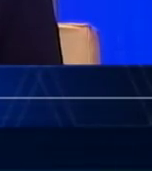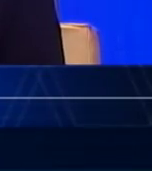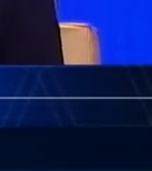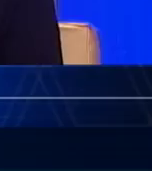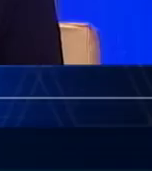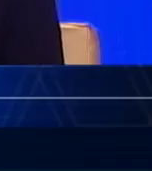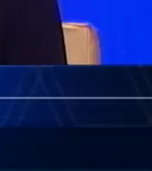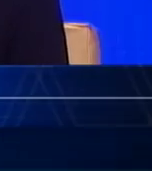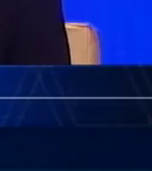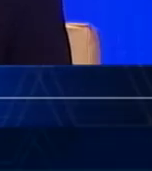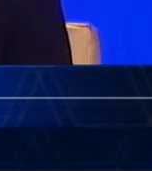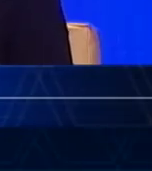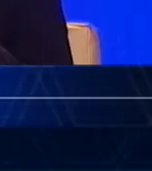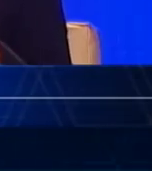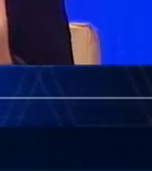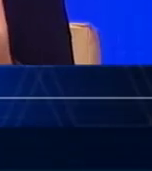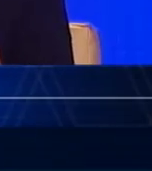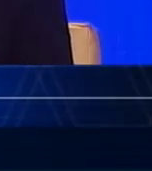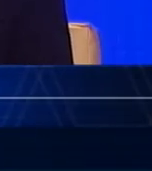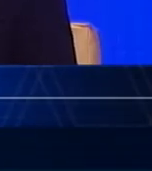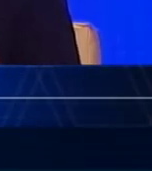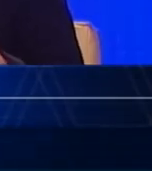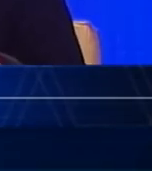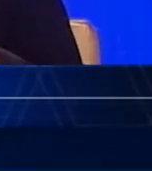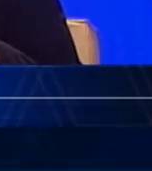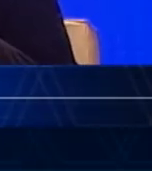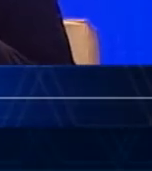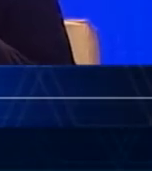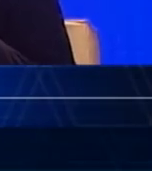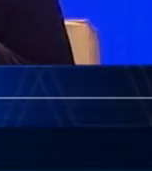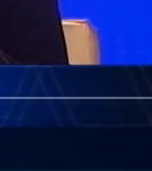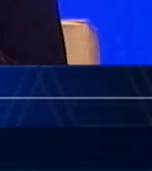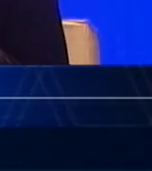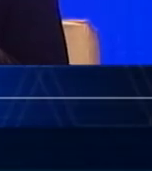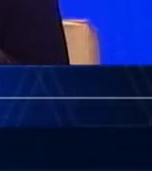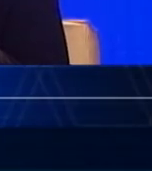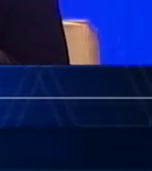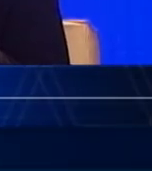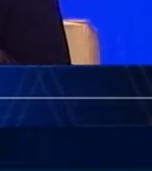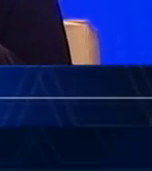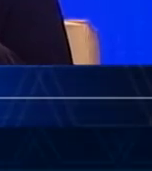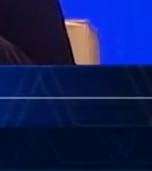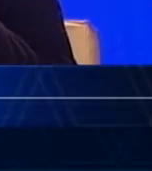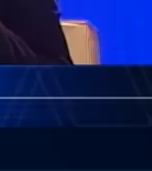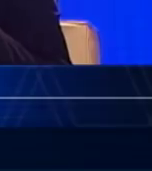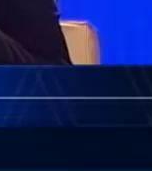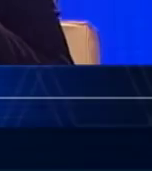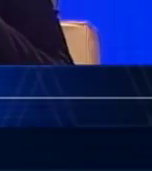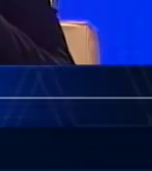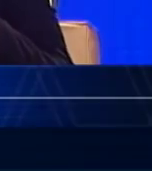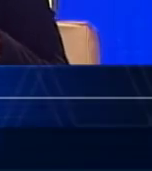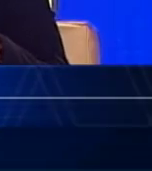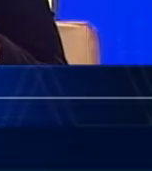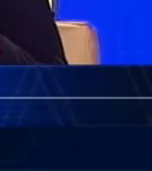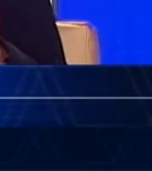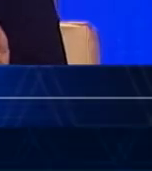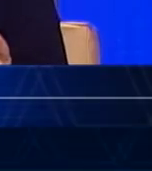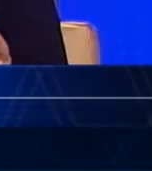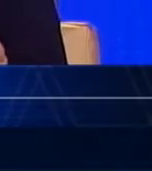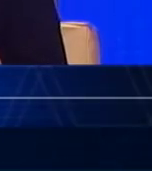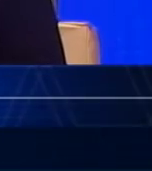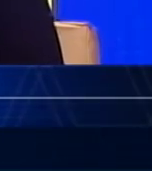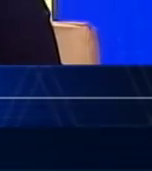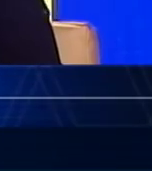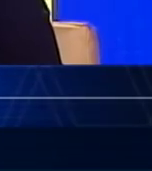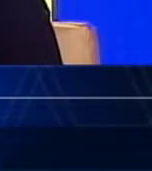estas manifestaciones, expresiones de nuestra humanidad, porque tú sabes que solamente puede expresarse en cultura y arte el ser